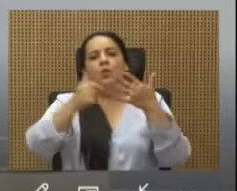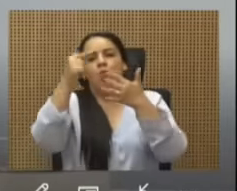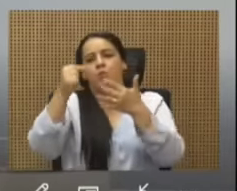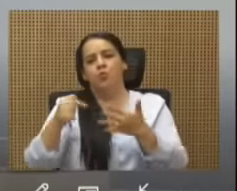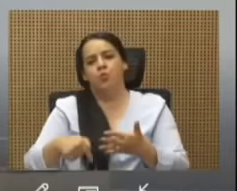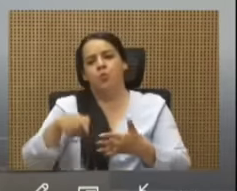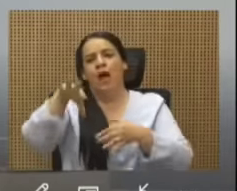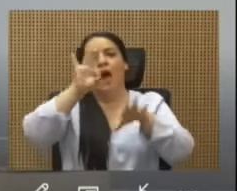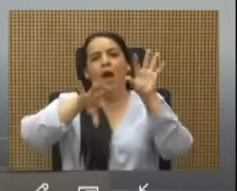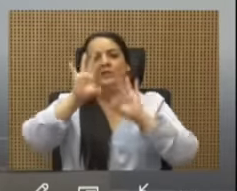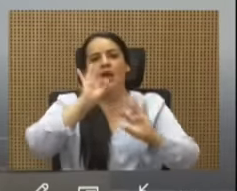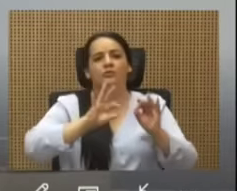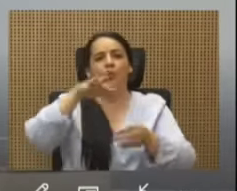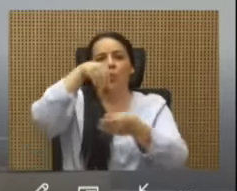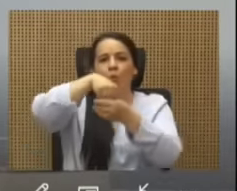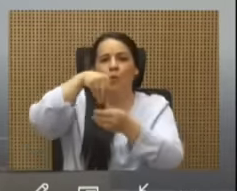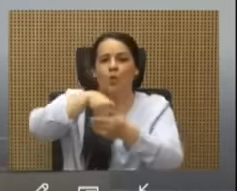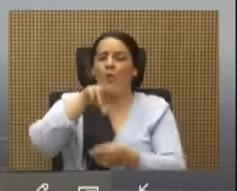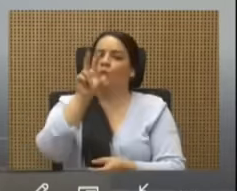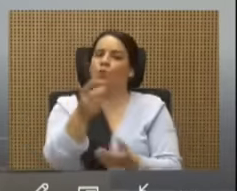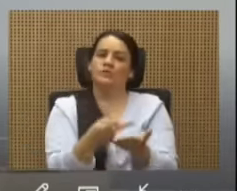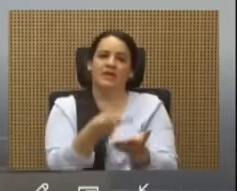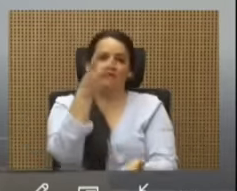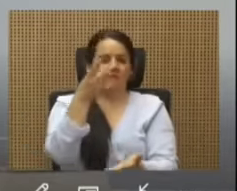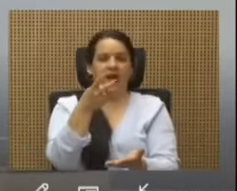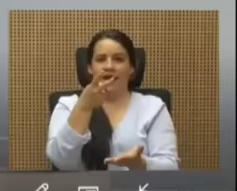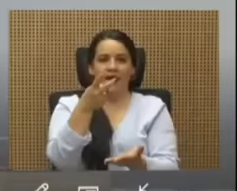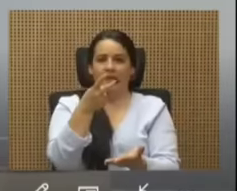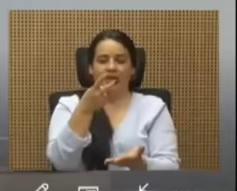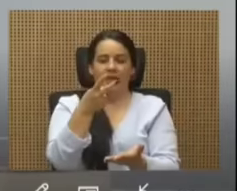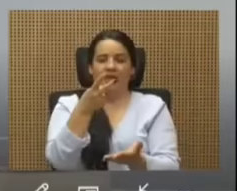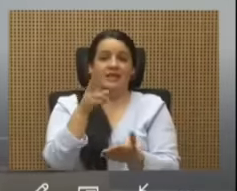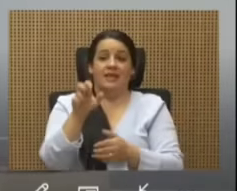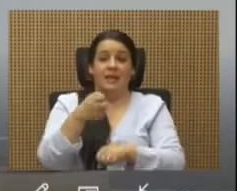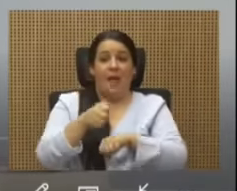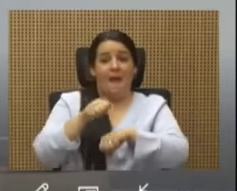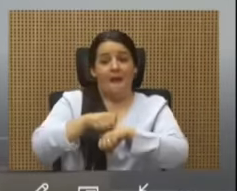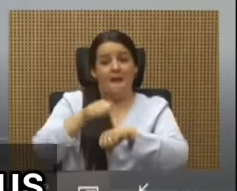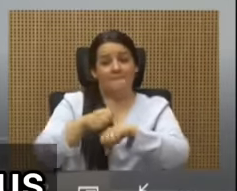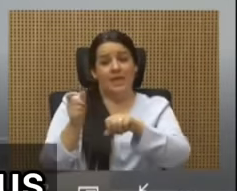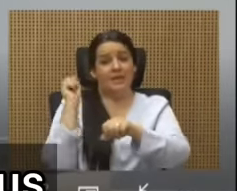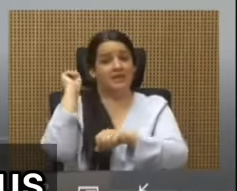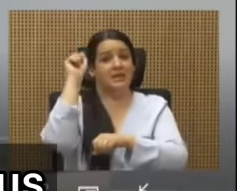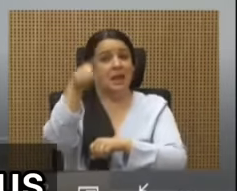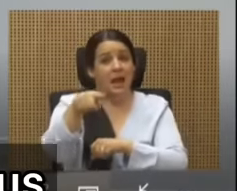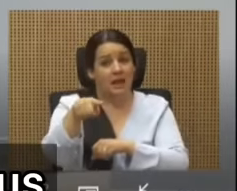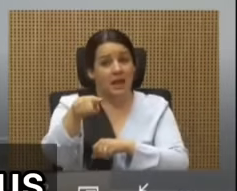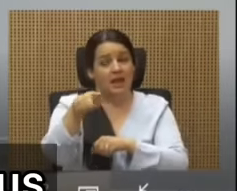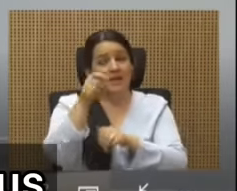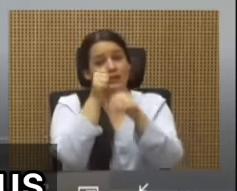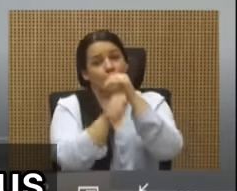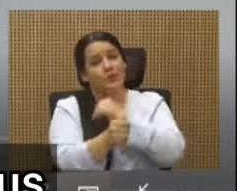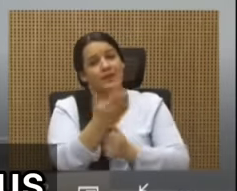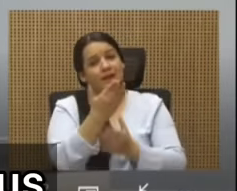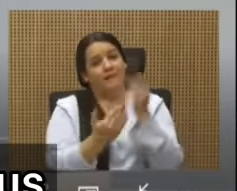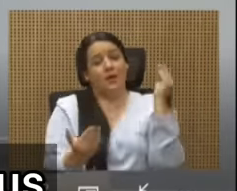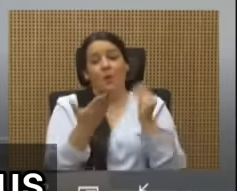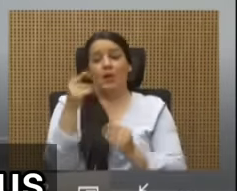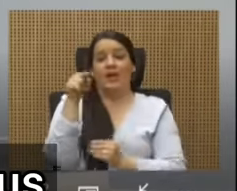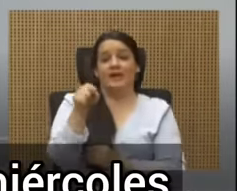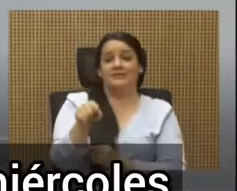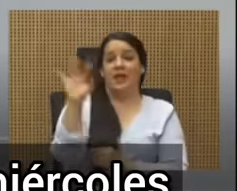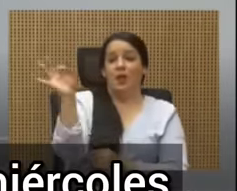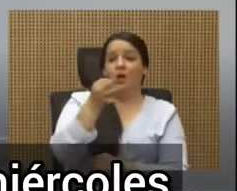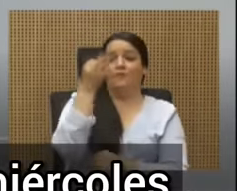que contiene. No se vale tirar la piedra y esconder la mano, aunque ese se haya convertido en el